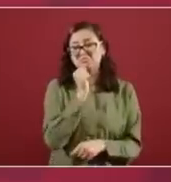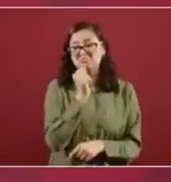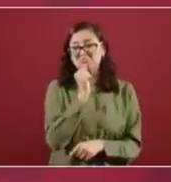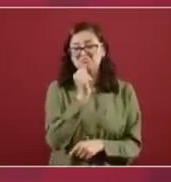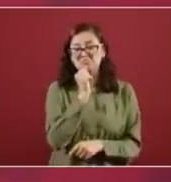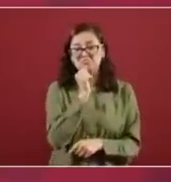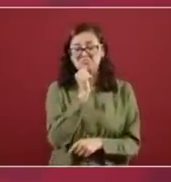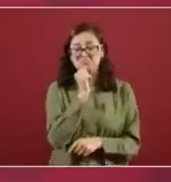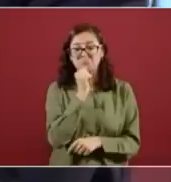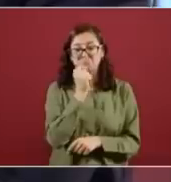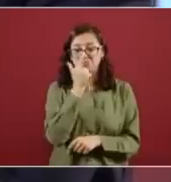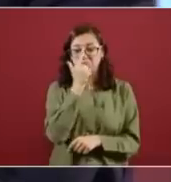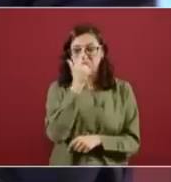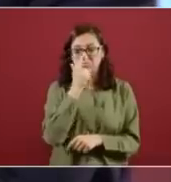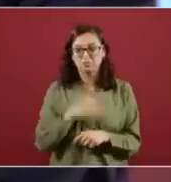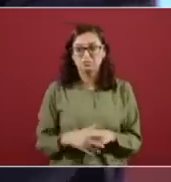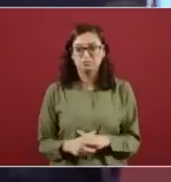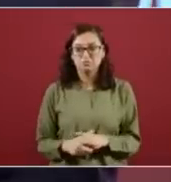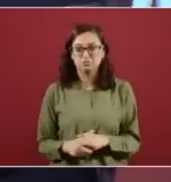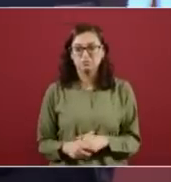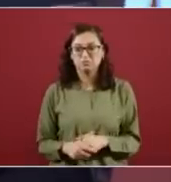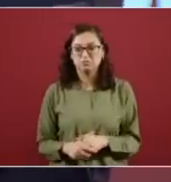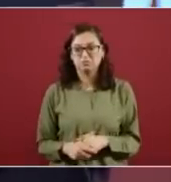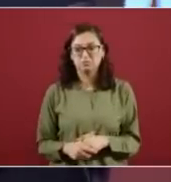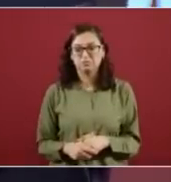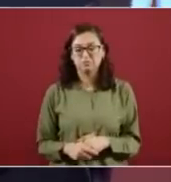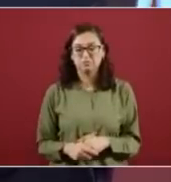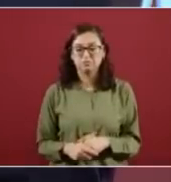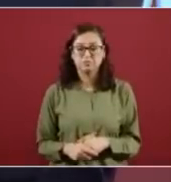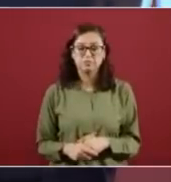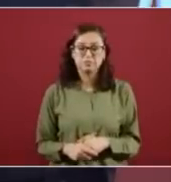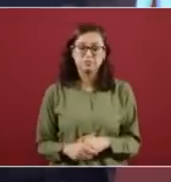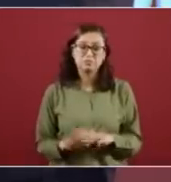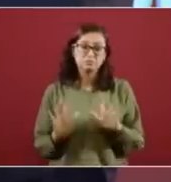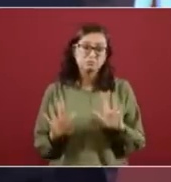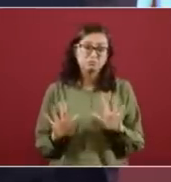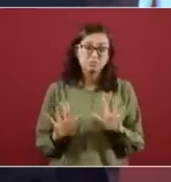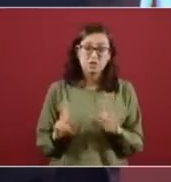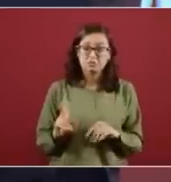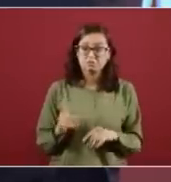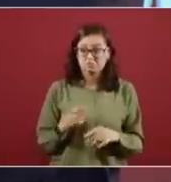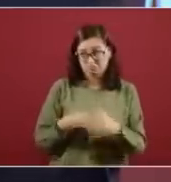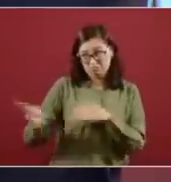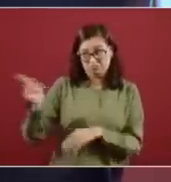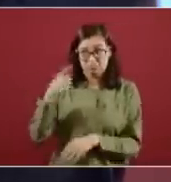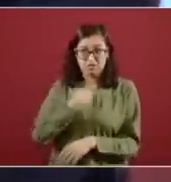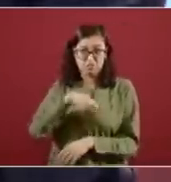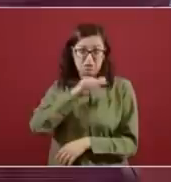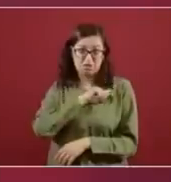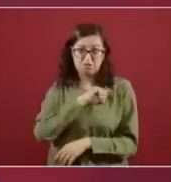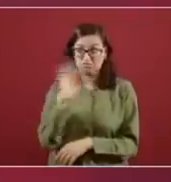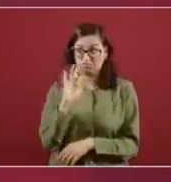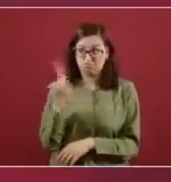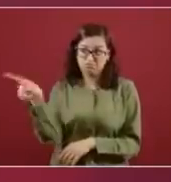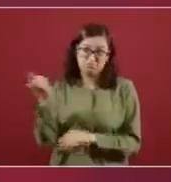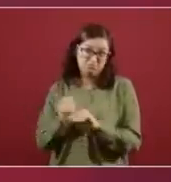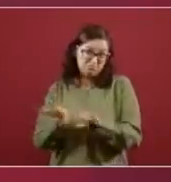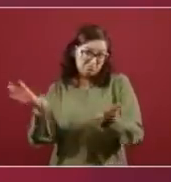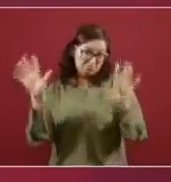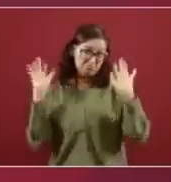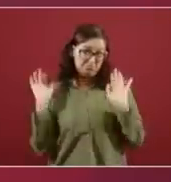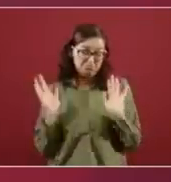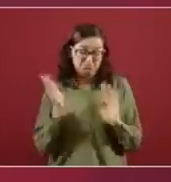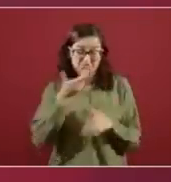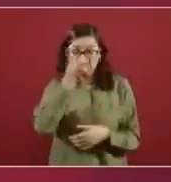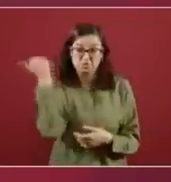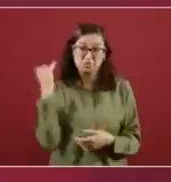llevó a españa y entonces hay las dos posibilidades pero si se equivocaron ya